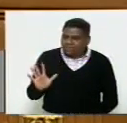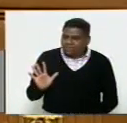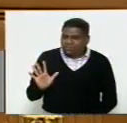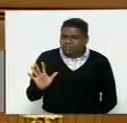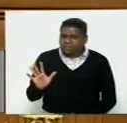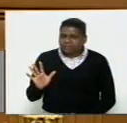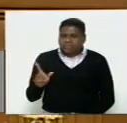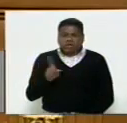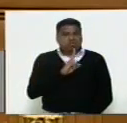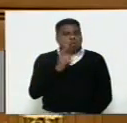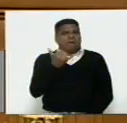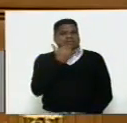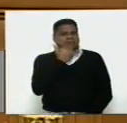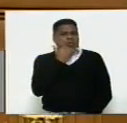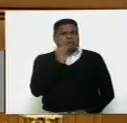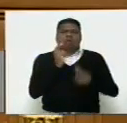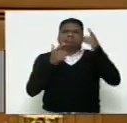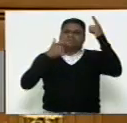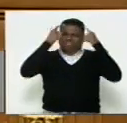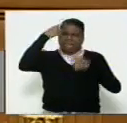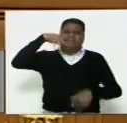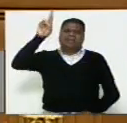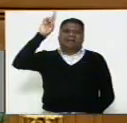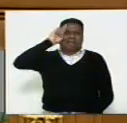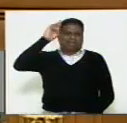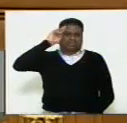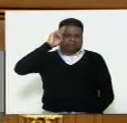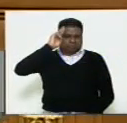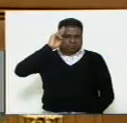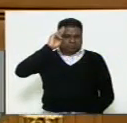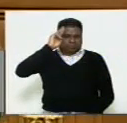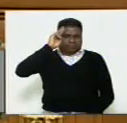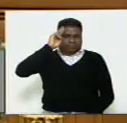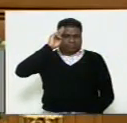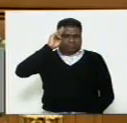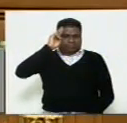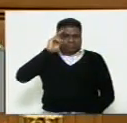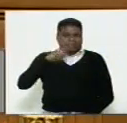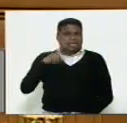se equivocó. Mientras haya mujeres esclavas,